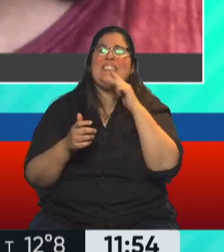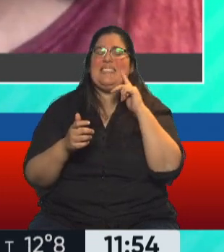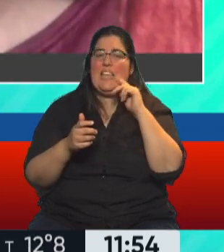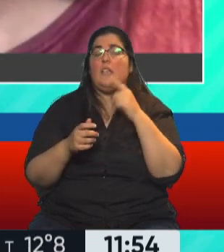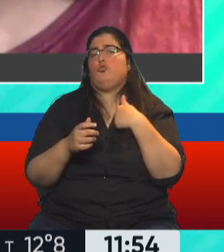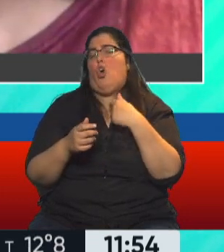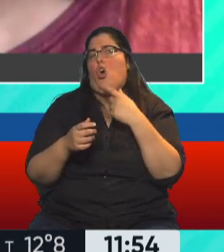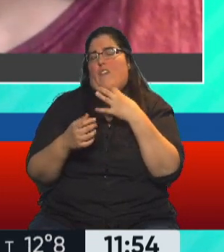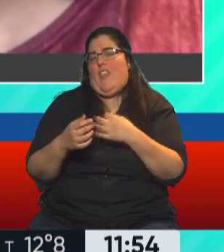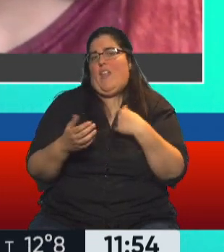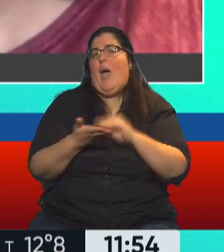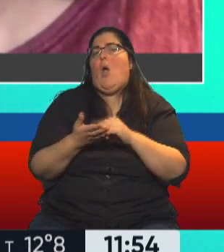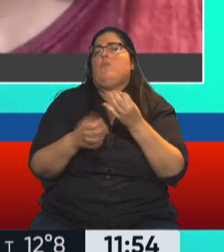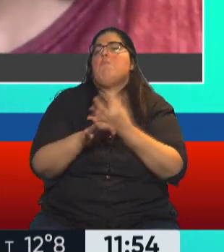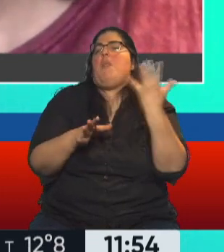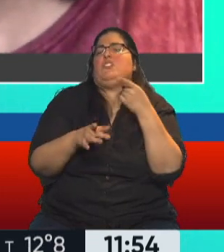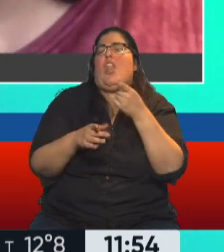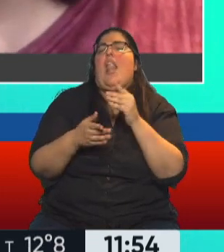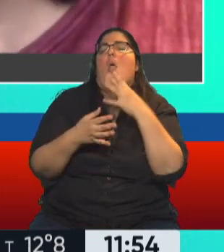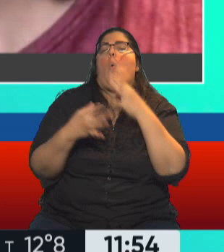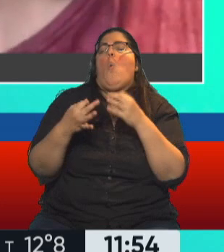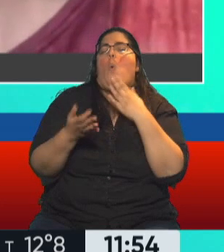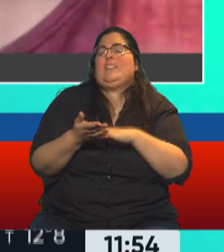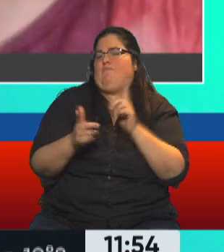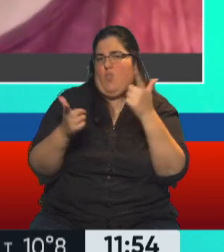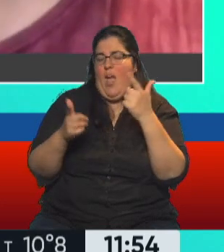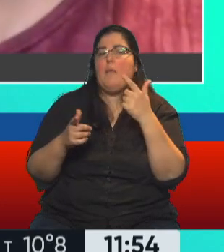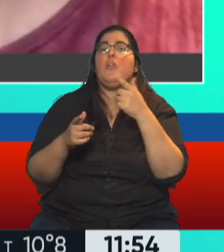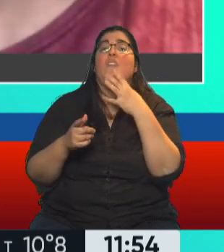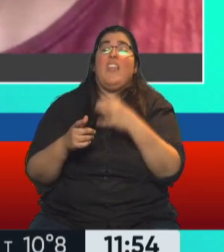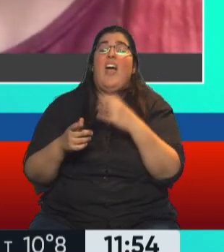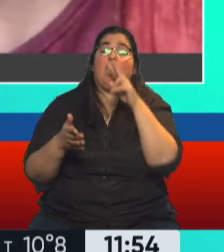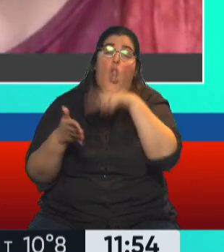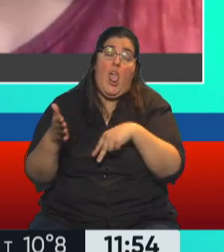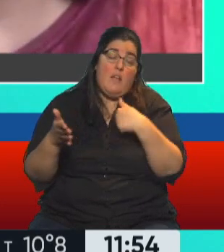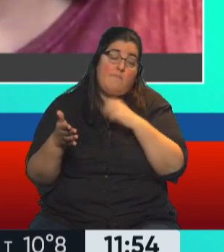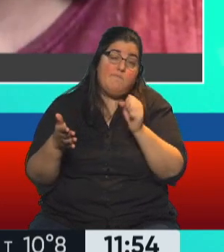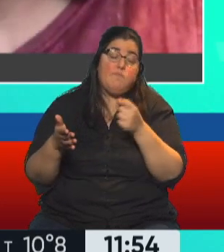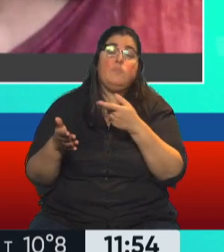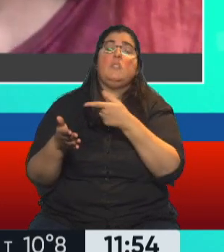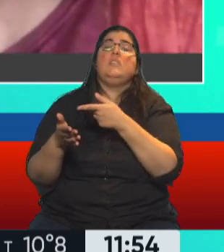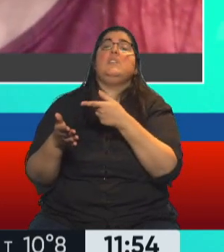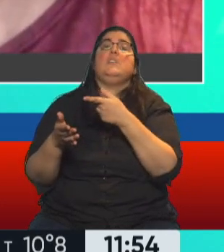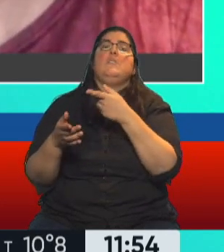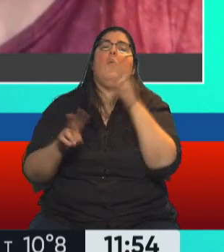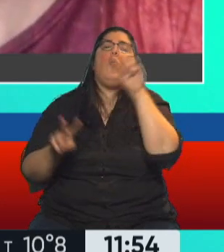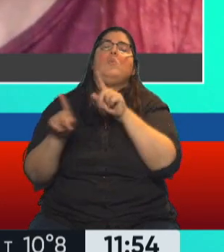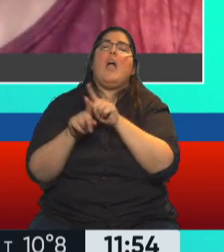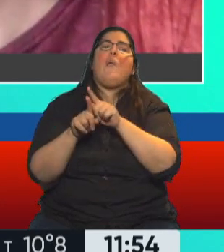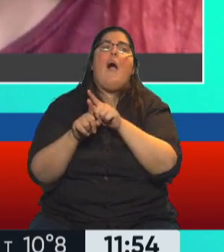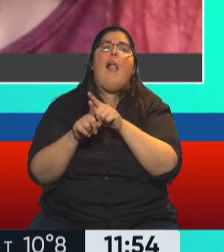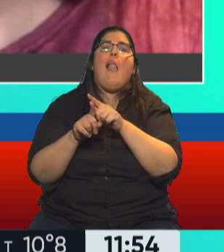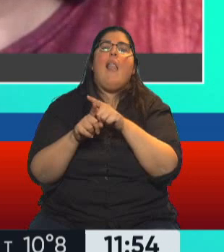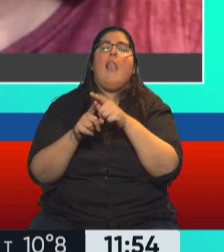leído, pues el delito de apología, primero había un delito de apología en general, ¿no? Apología del delito. Y